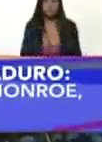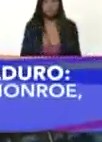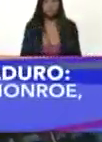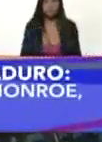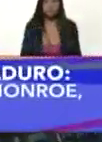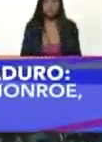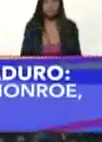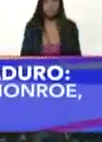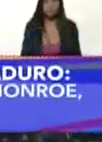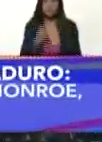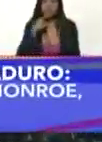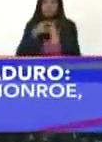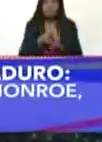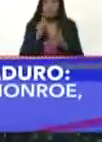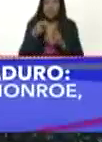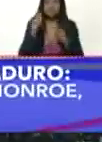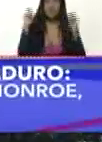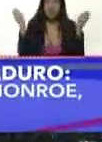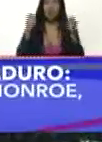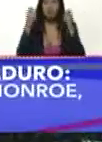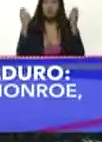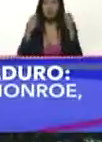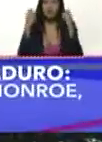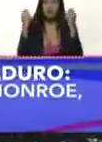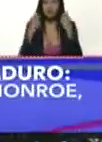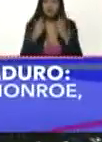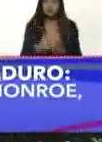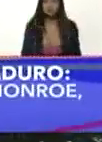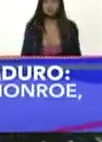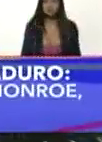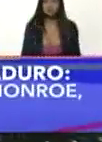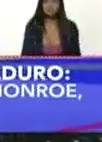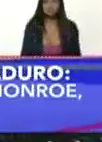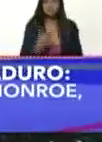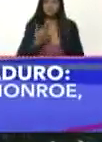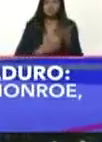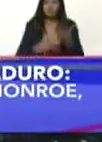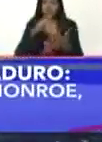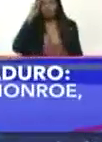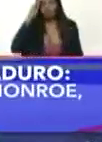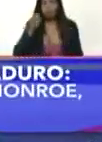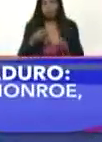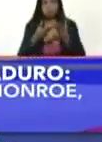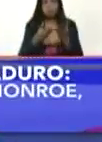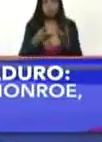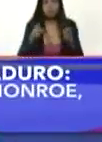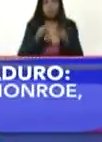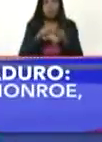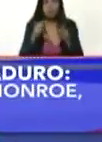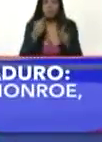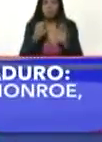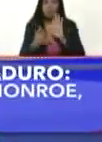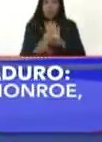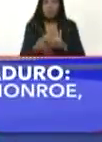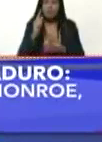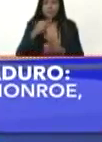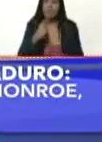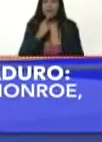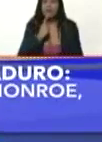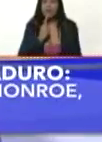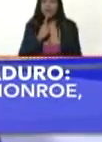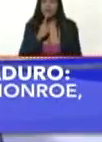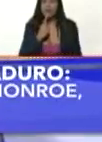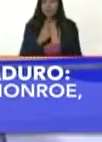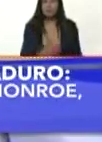A propósito de esta jornada, señor almirante, transmítale al general en jefe. General en